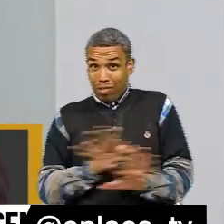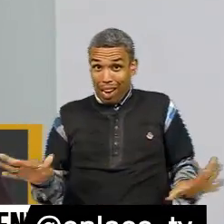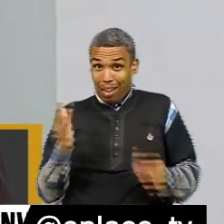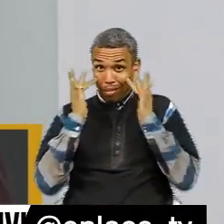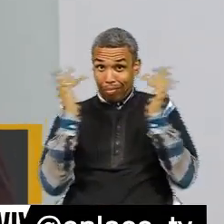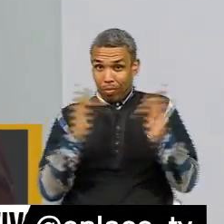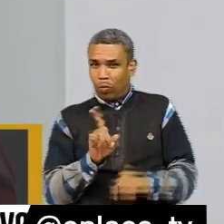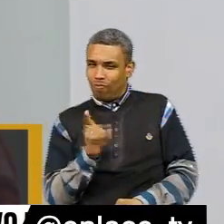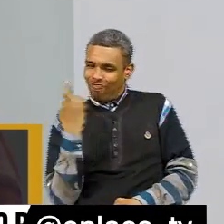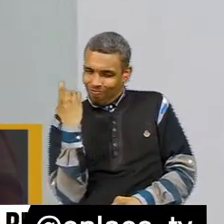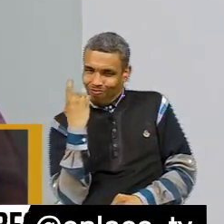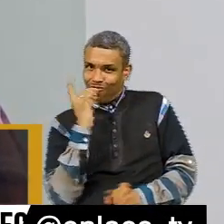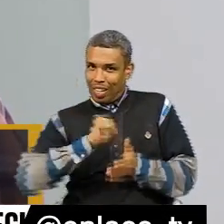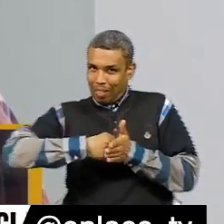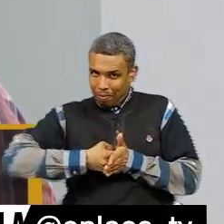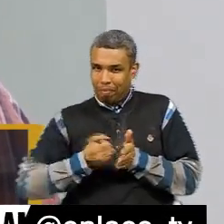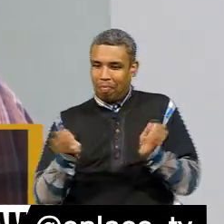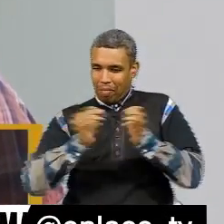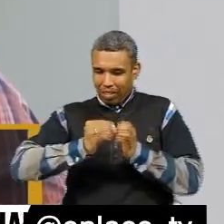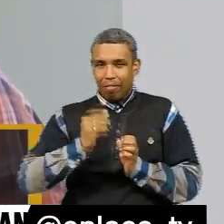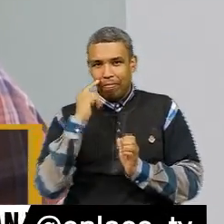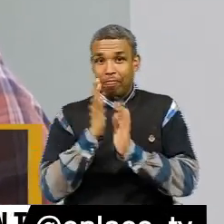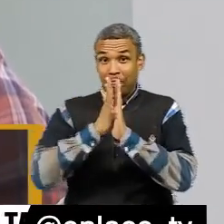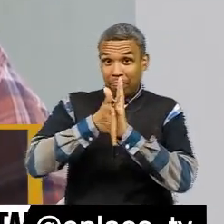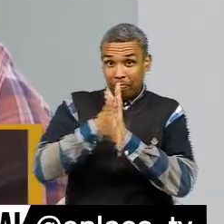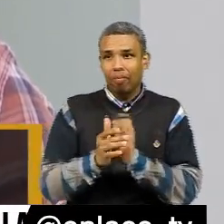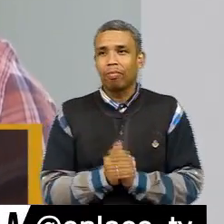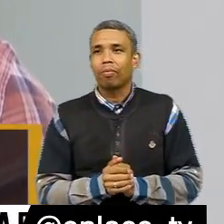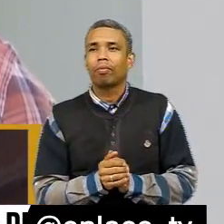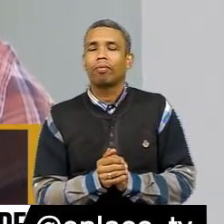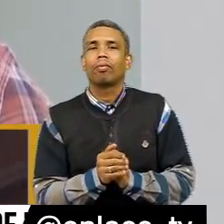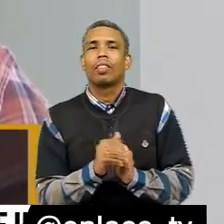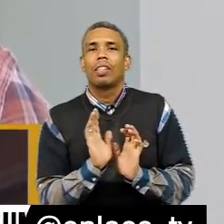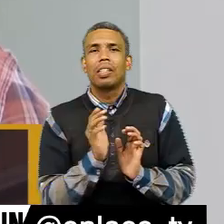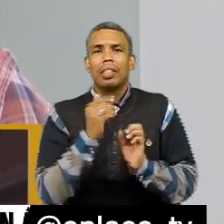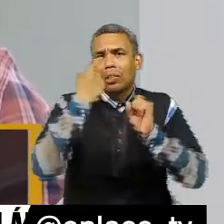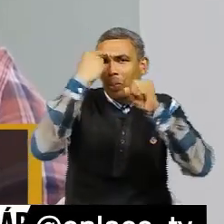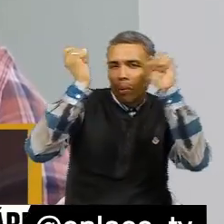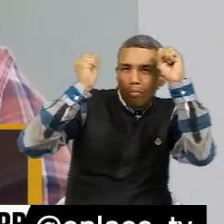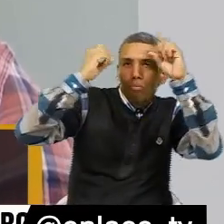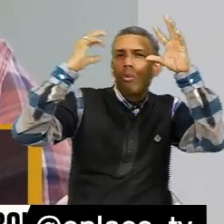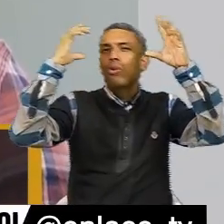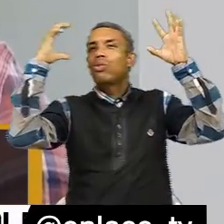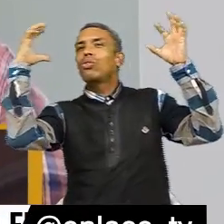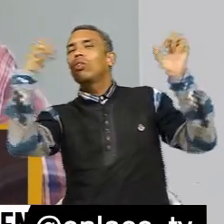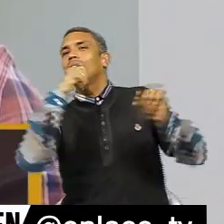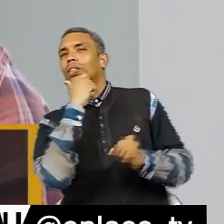personas donde se necesita que se visibilice esta situación que en algún momento estas personas